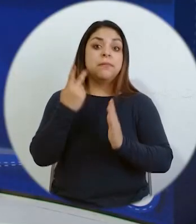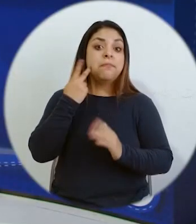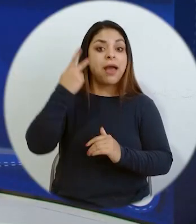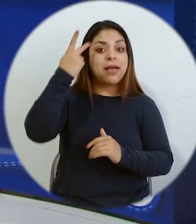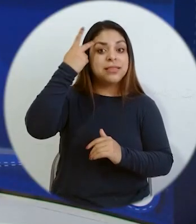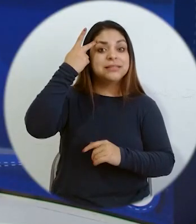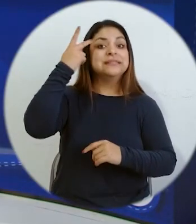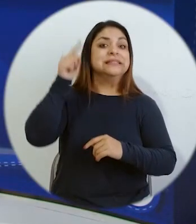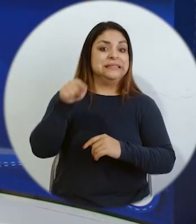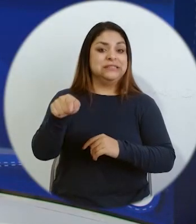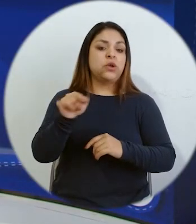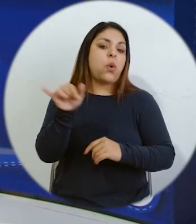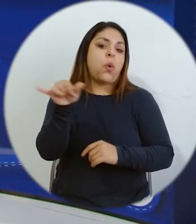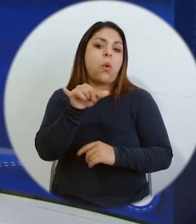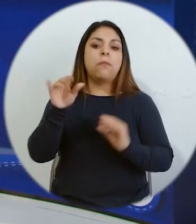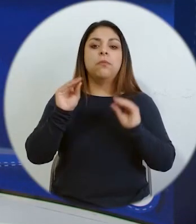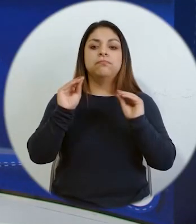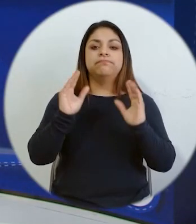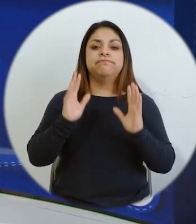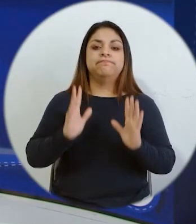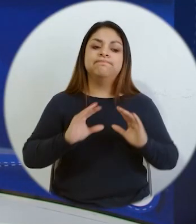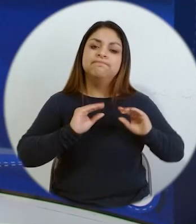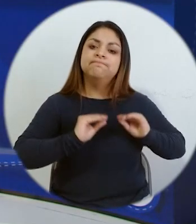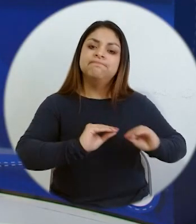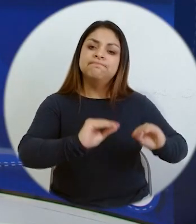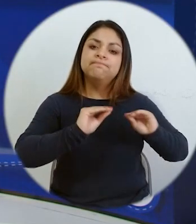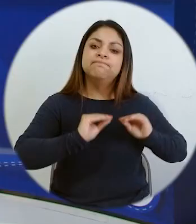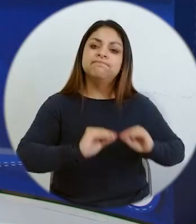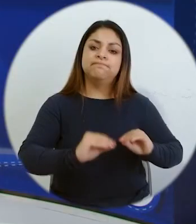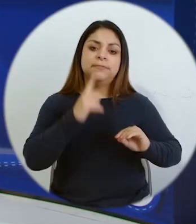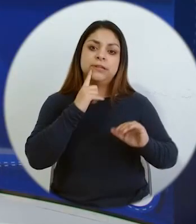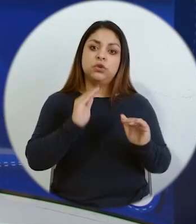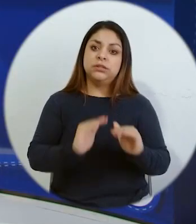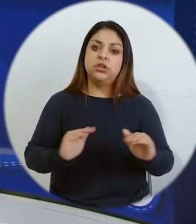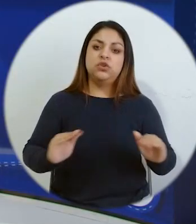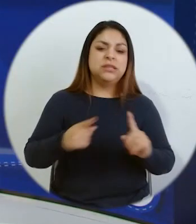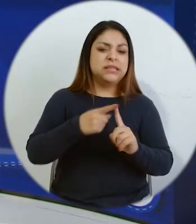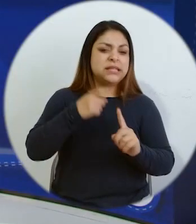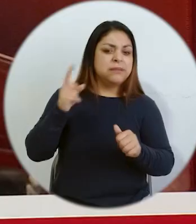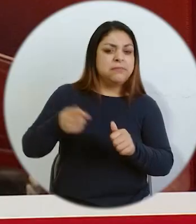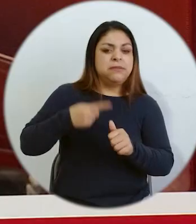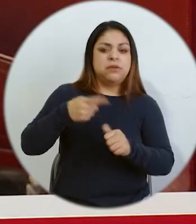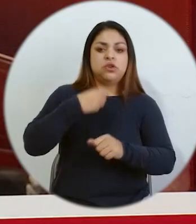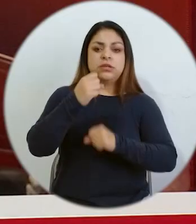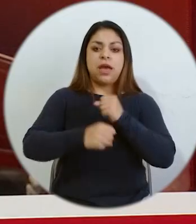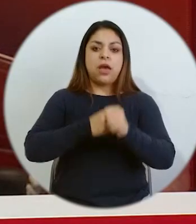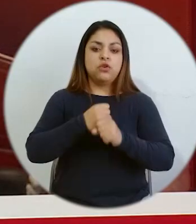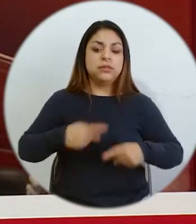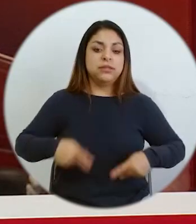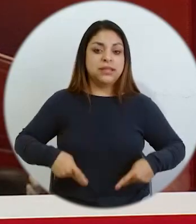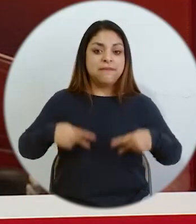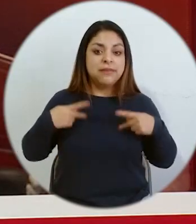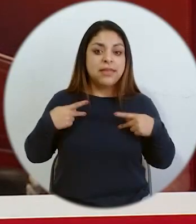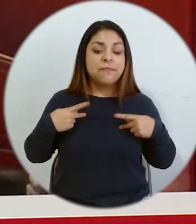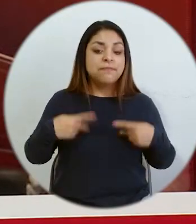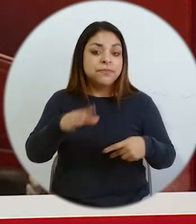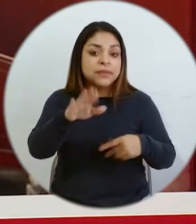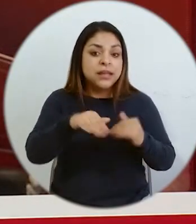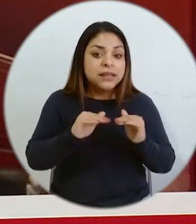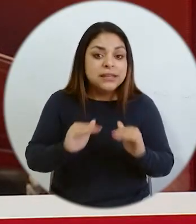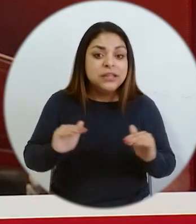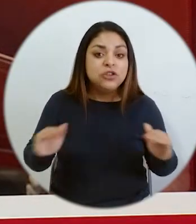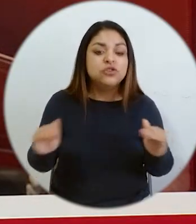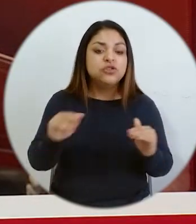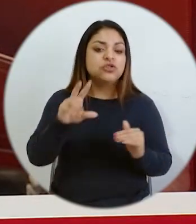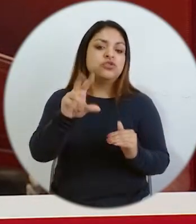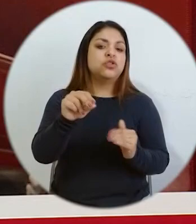de maestros y forjadores de esa niñez en los primeros años de vida. Los